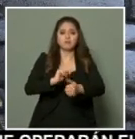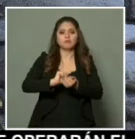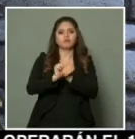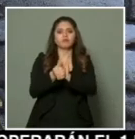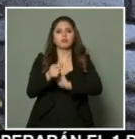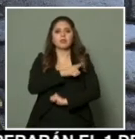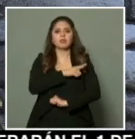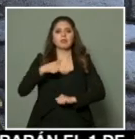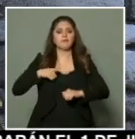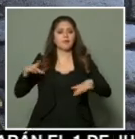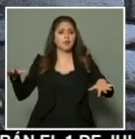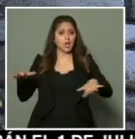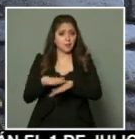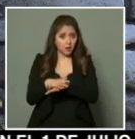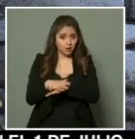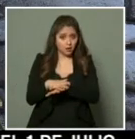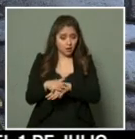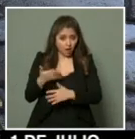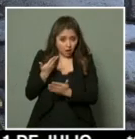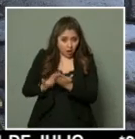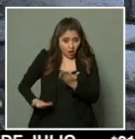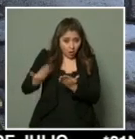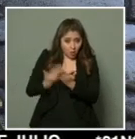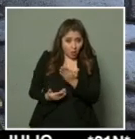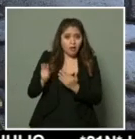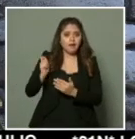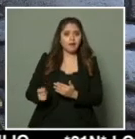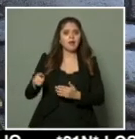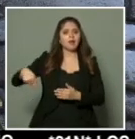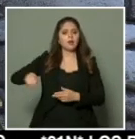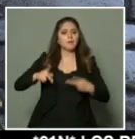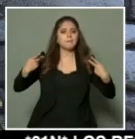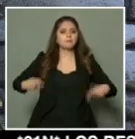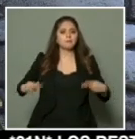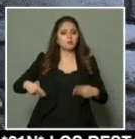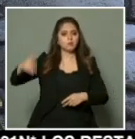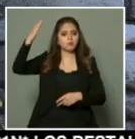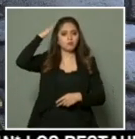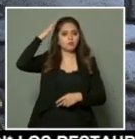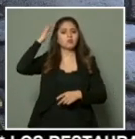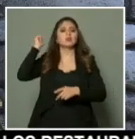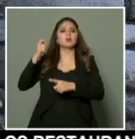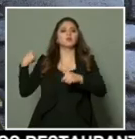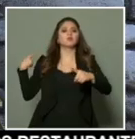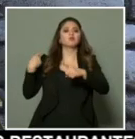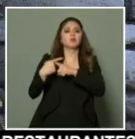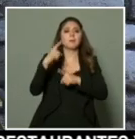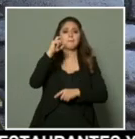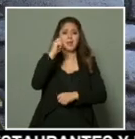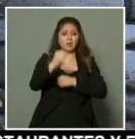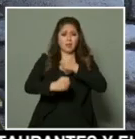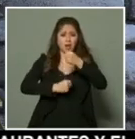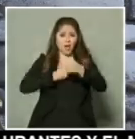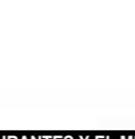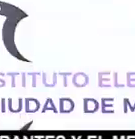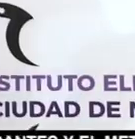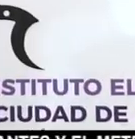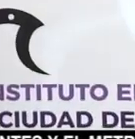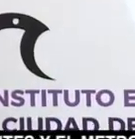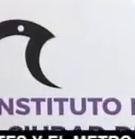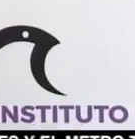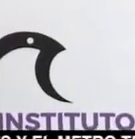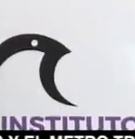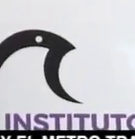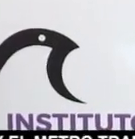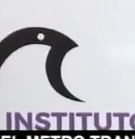mantenimiento de la red de agua potable y también en un análisis que permita conocer la estructura actual de toda la red.